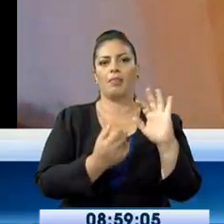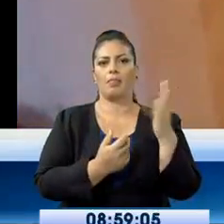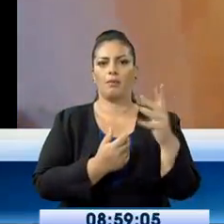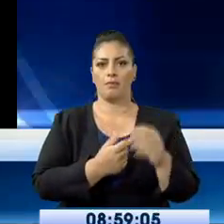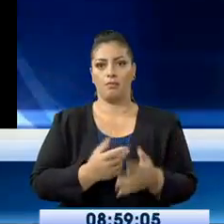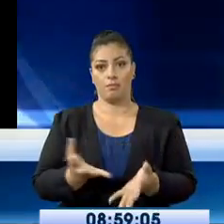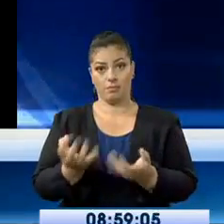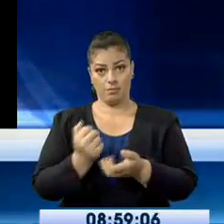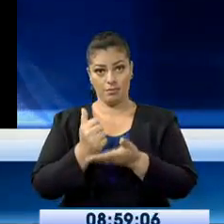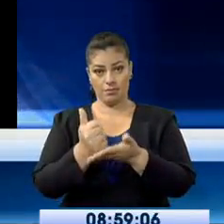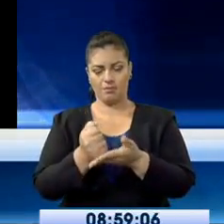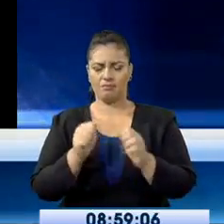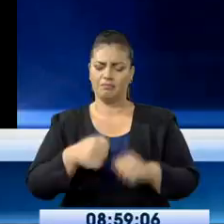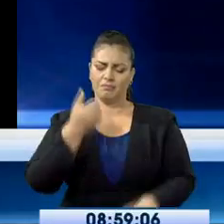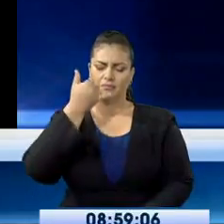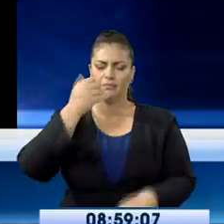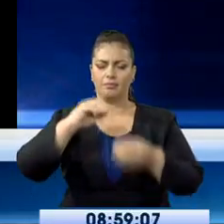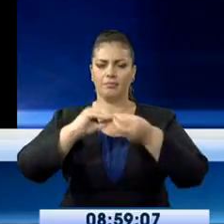llamando al